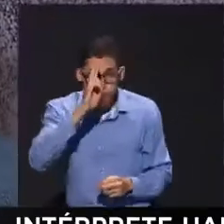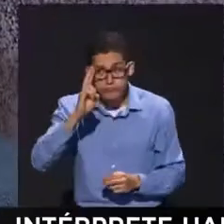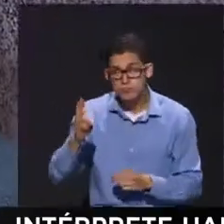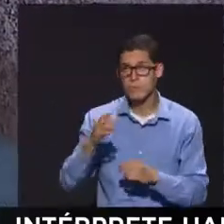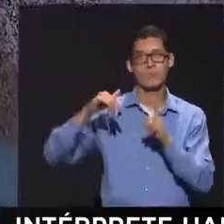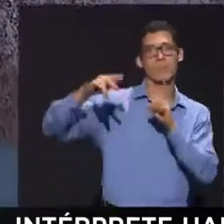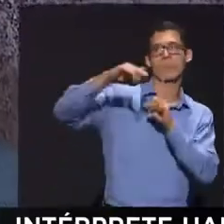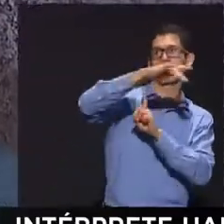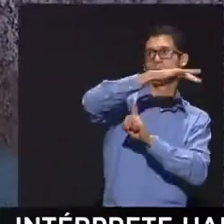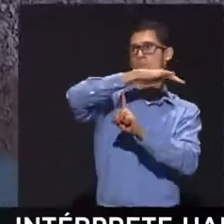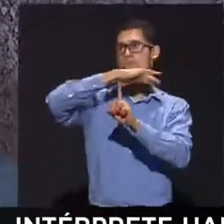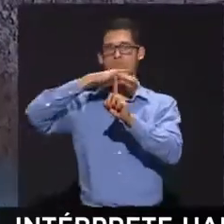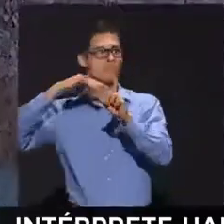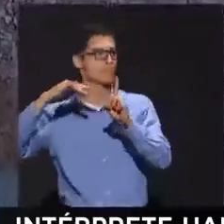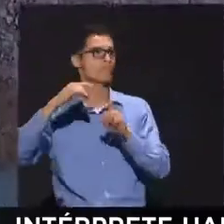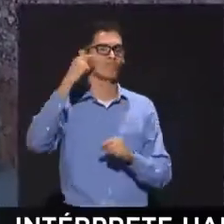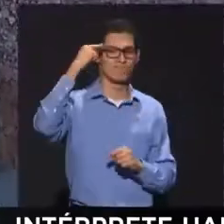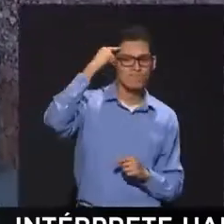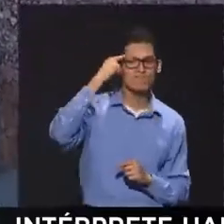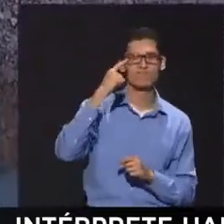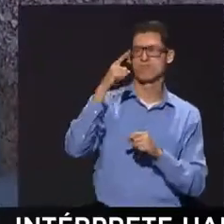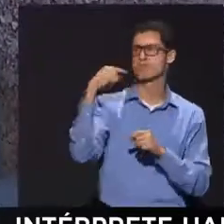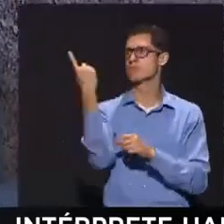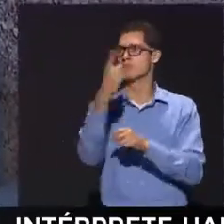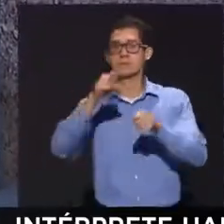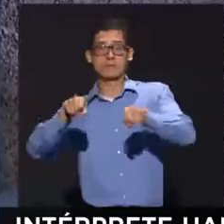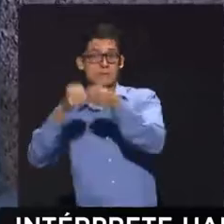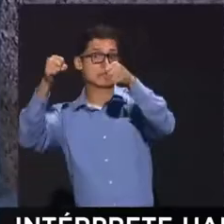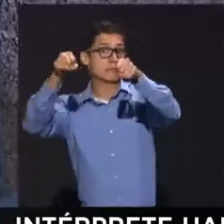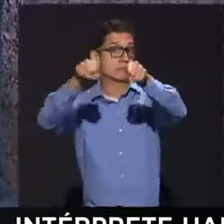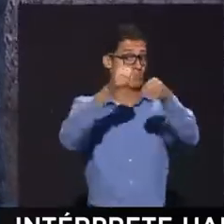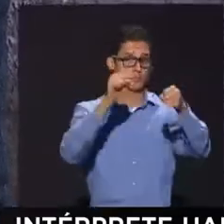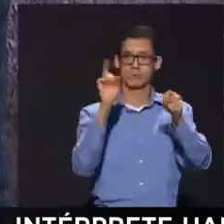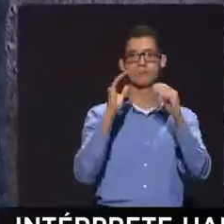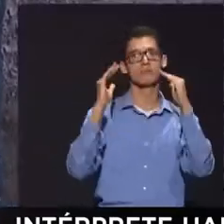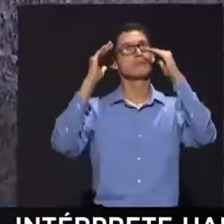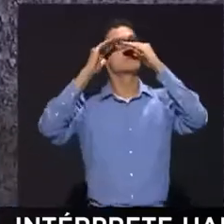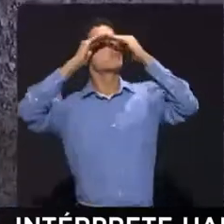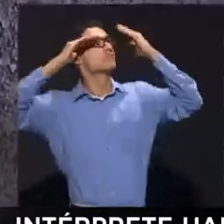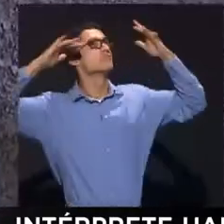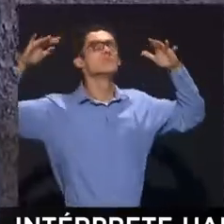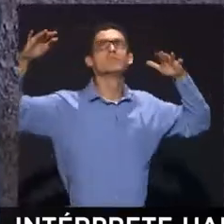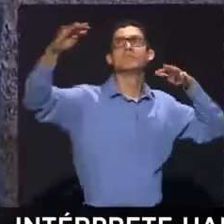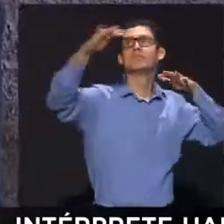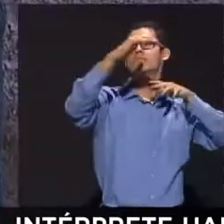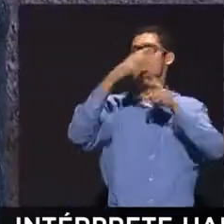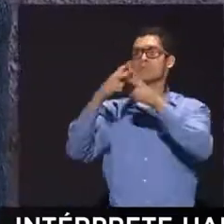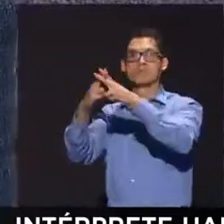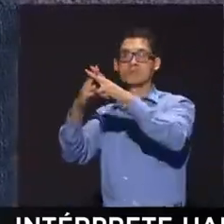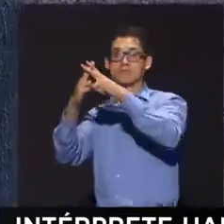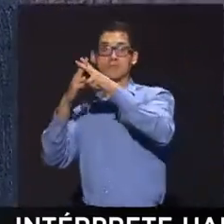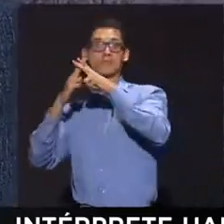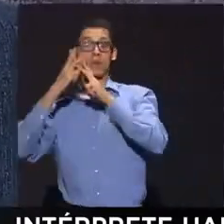al medio ambiente, porque él nos habla y es omnipotente. Cuidamos esta casa que es prestada por nuestros hijos,